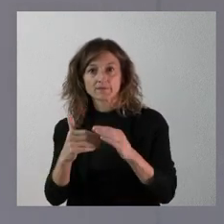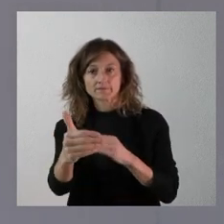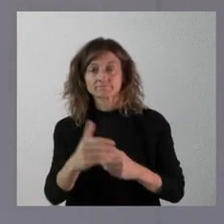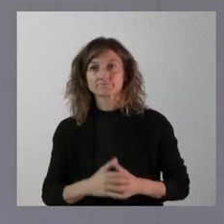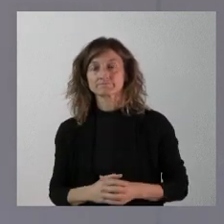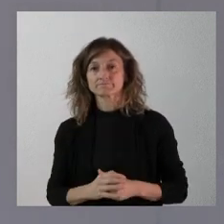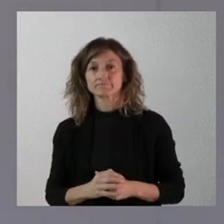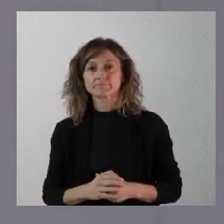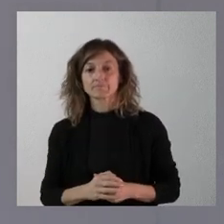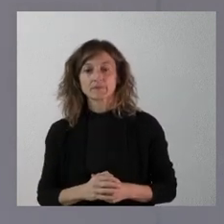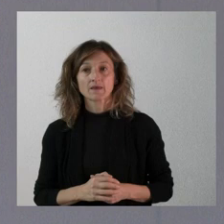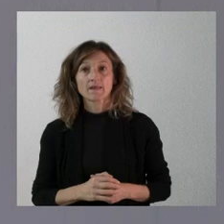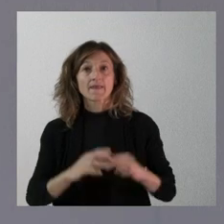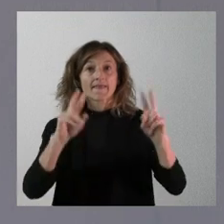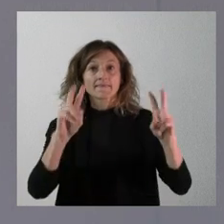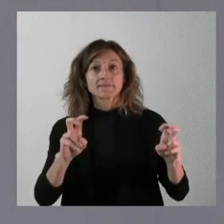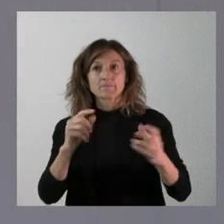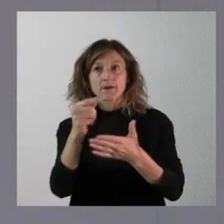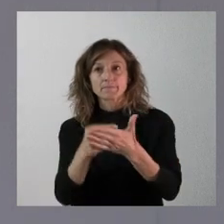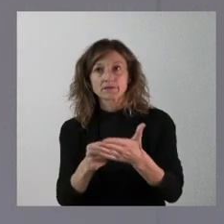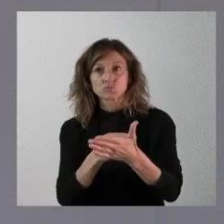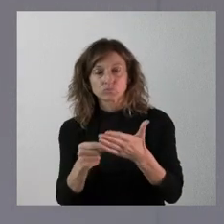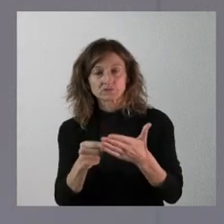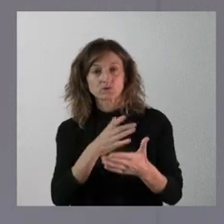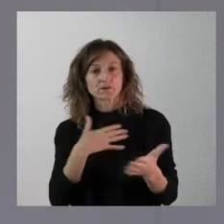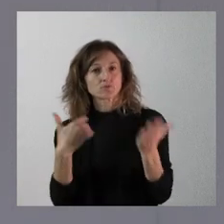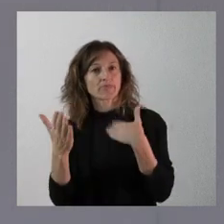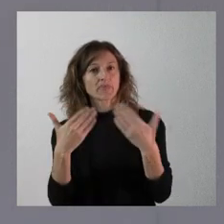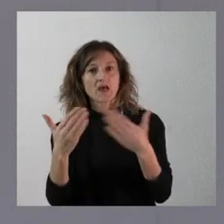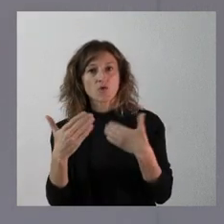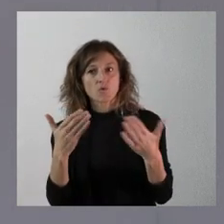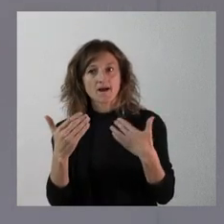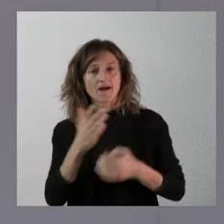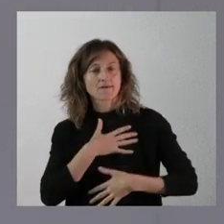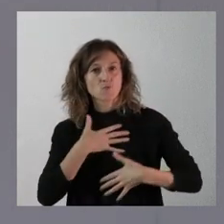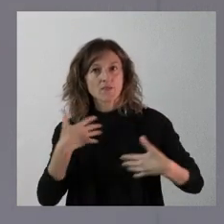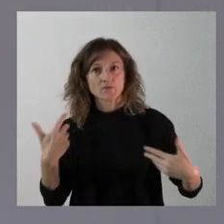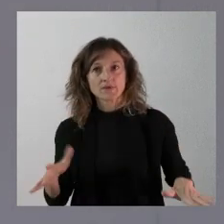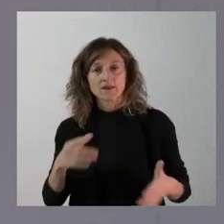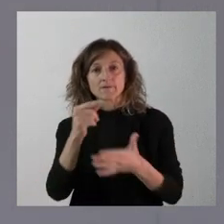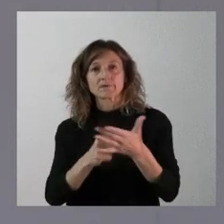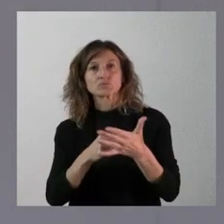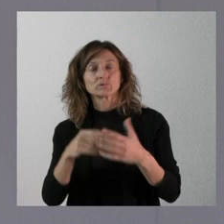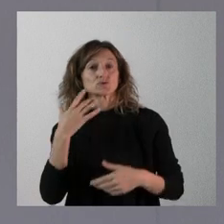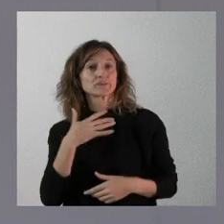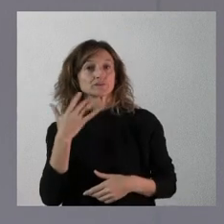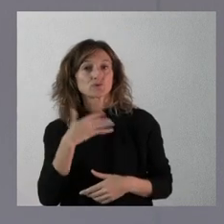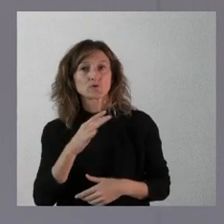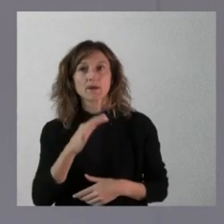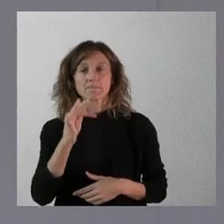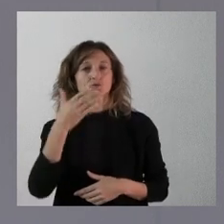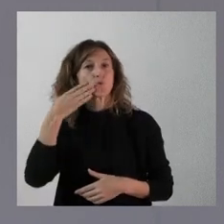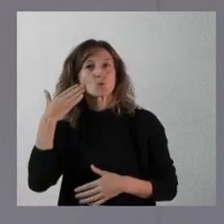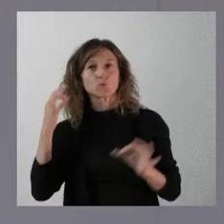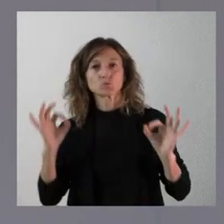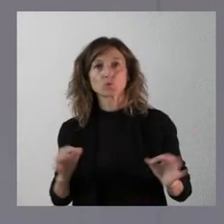respecto al análisis de los presupuestos estamos dispuestos a dialogar con quien quiera sobre los presupuestos de Soria y además hacerlo con orgullo